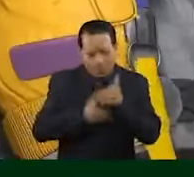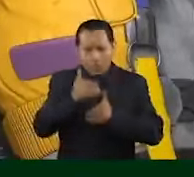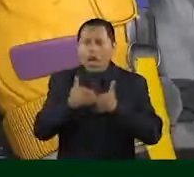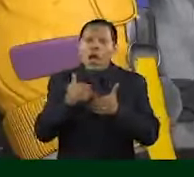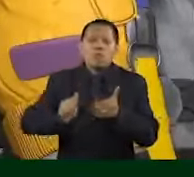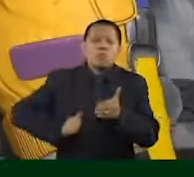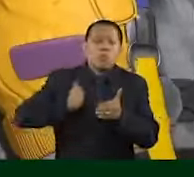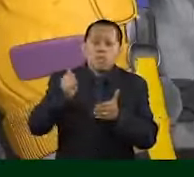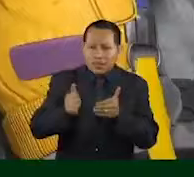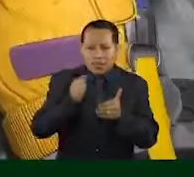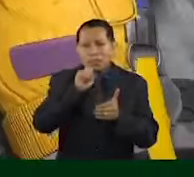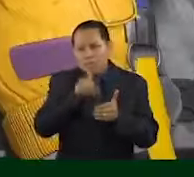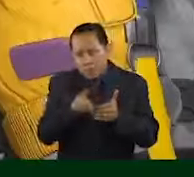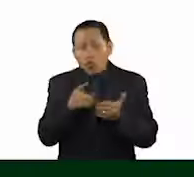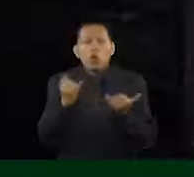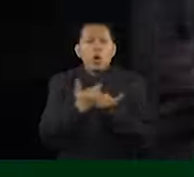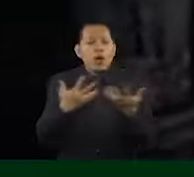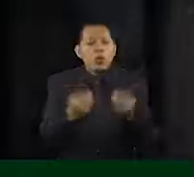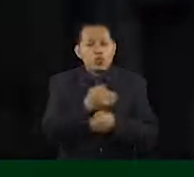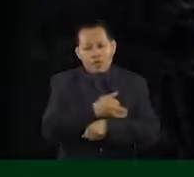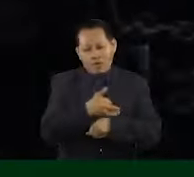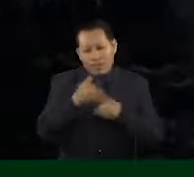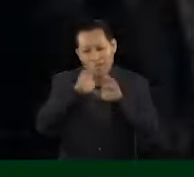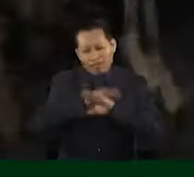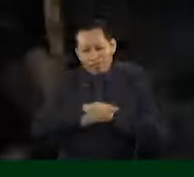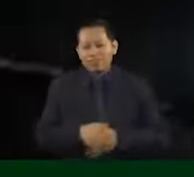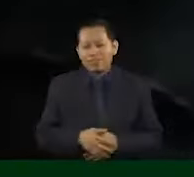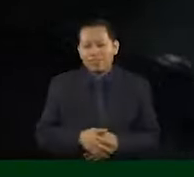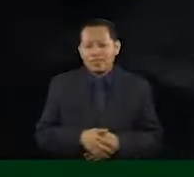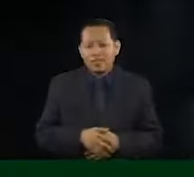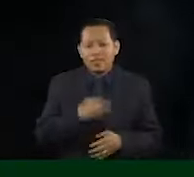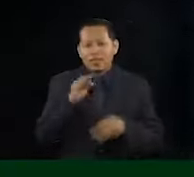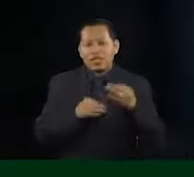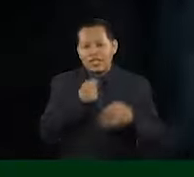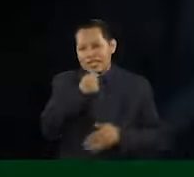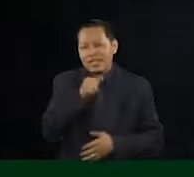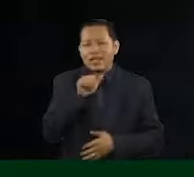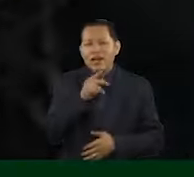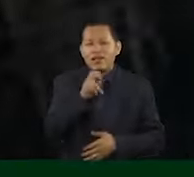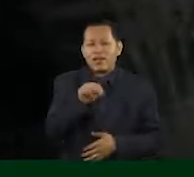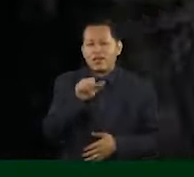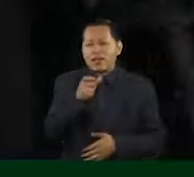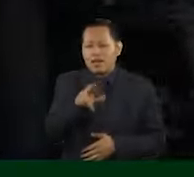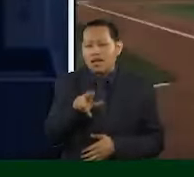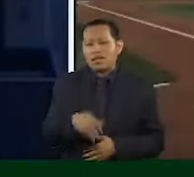disfruten no solo ellos, sino con su familia. Para Noticias del Congreso, Adriana Aguilar Torres.